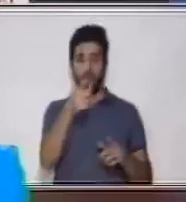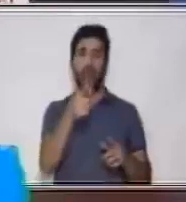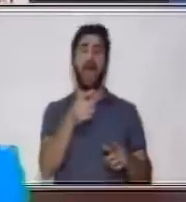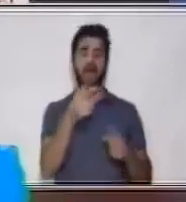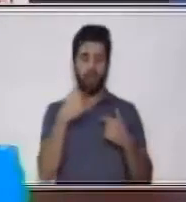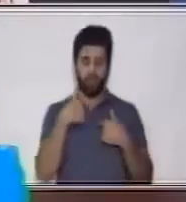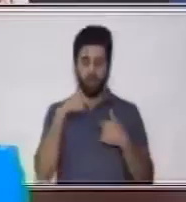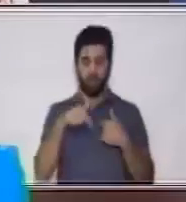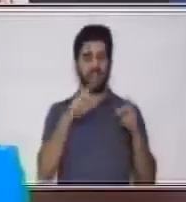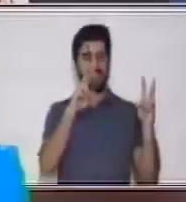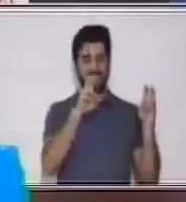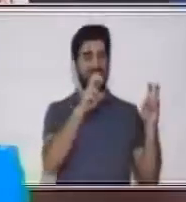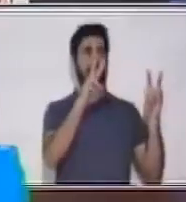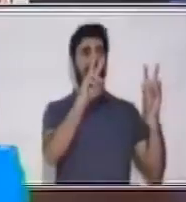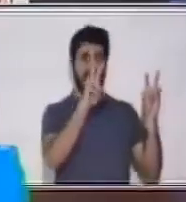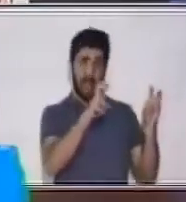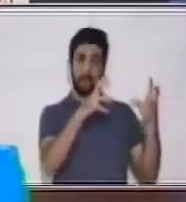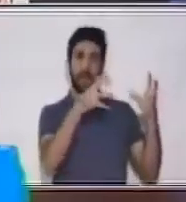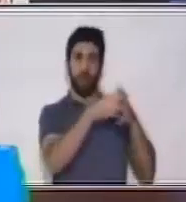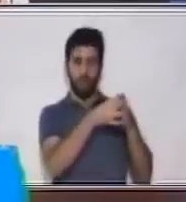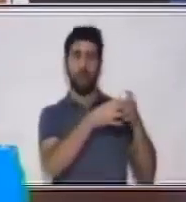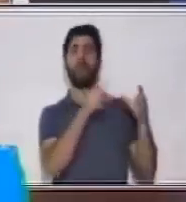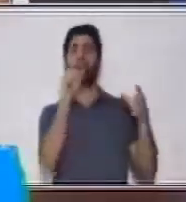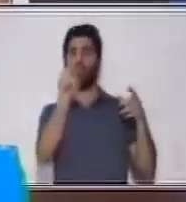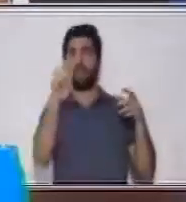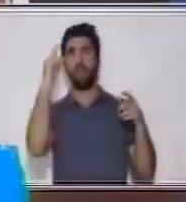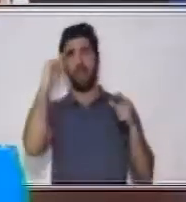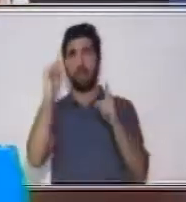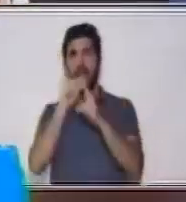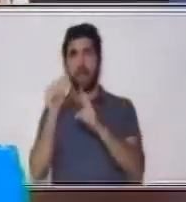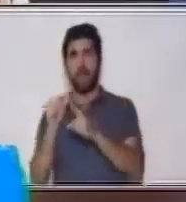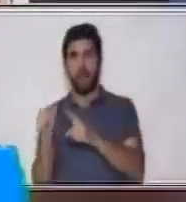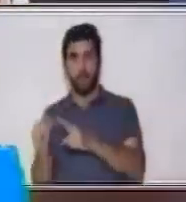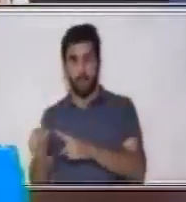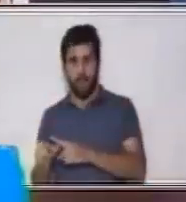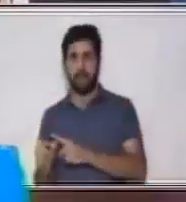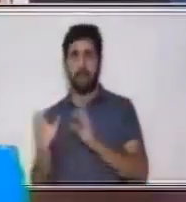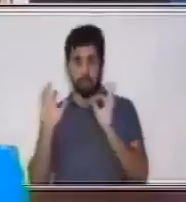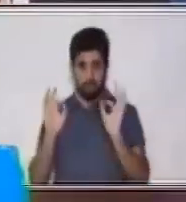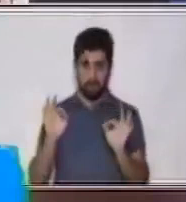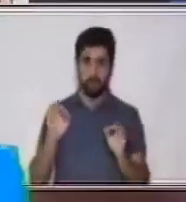las palabras que se relacionan con ese campo semántico.